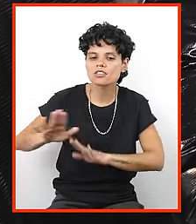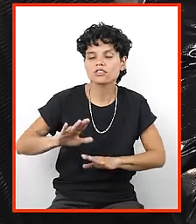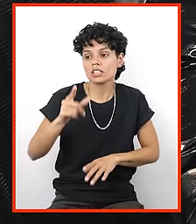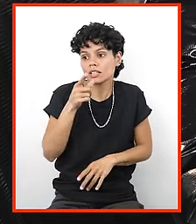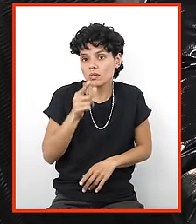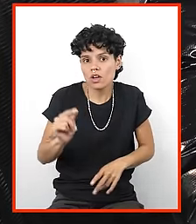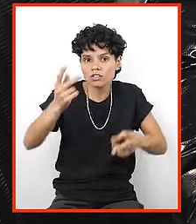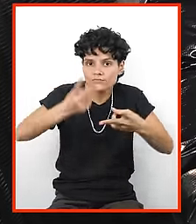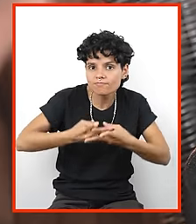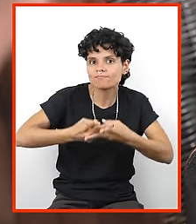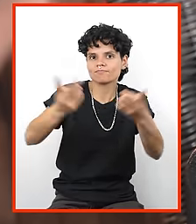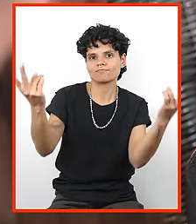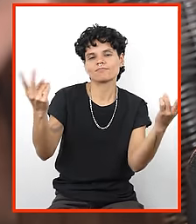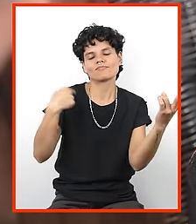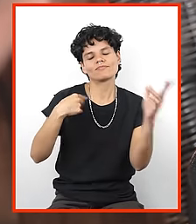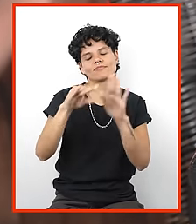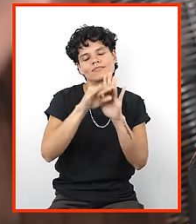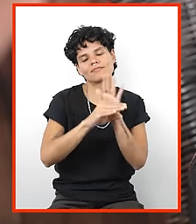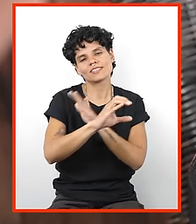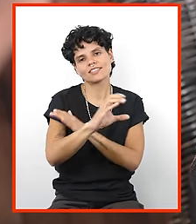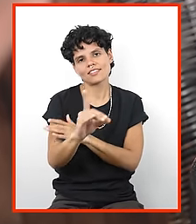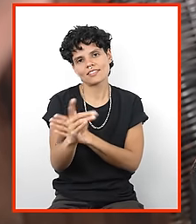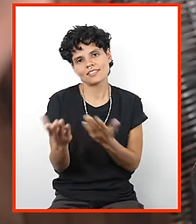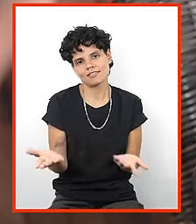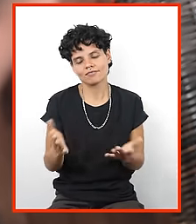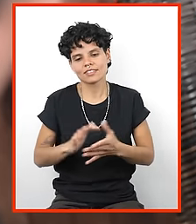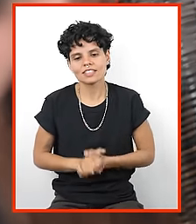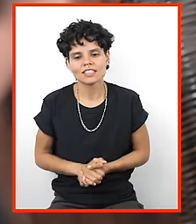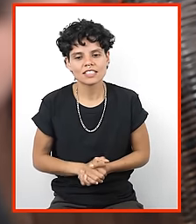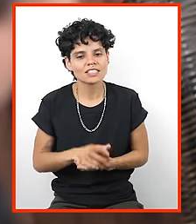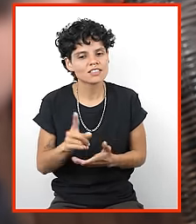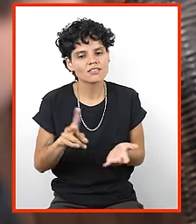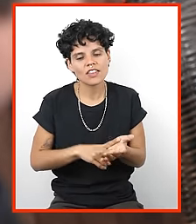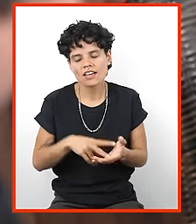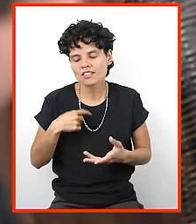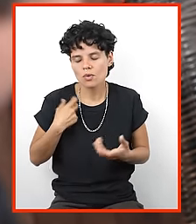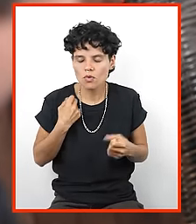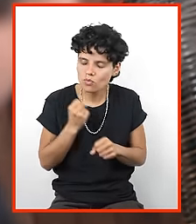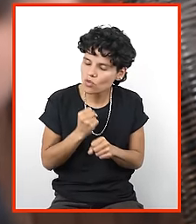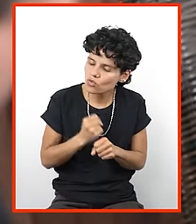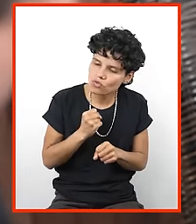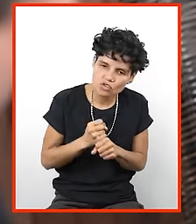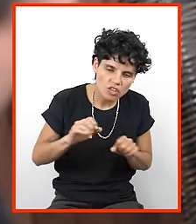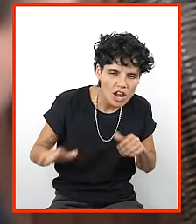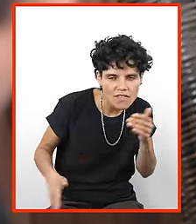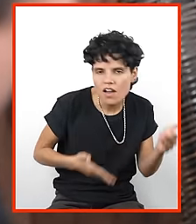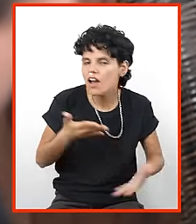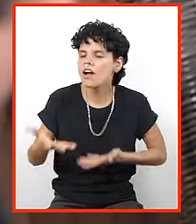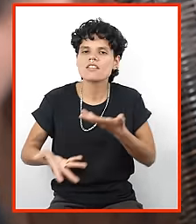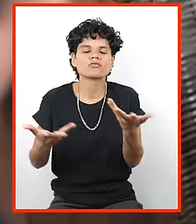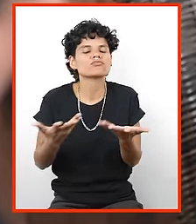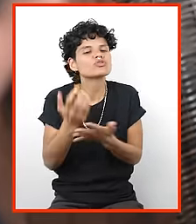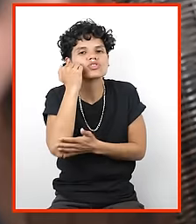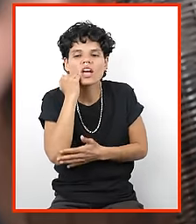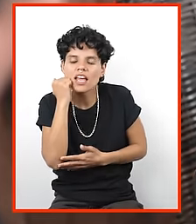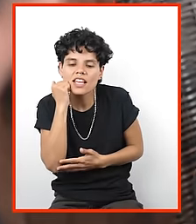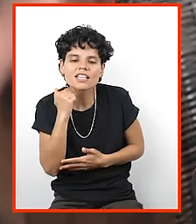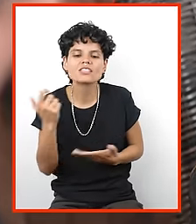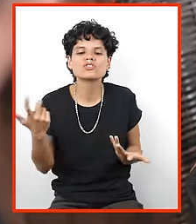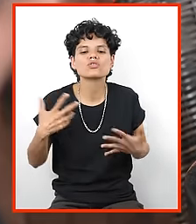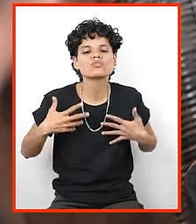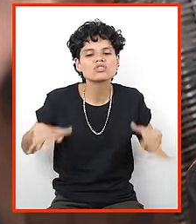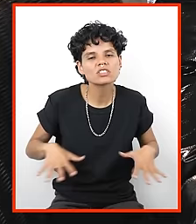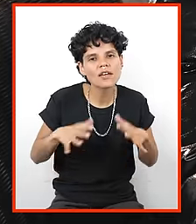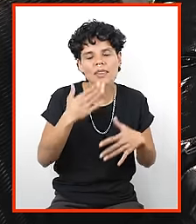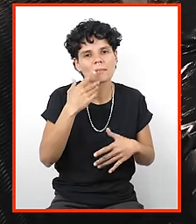el lanzamiento de mi álbum, que ha sido de verdad con mucho trabajo y mucho, mucho, mucho, mucho cariño detrás y muchas